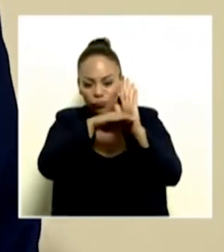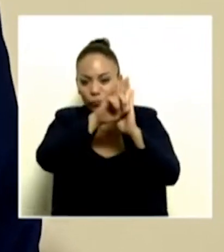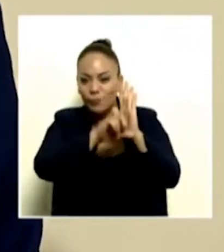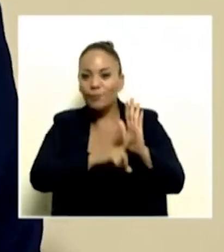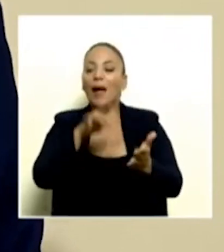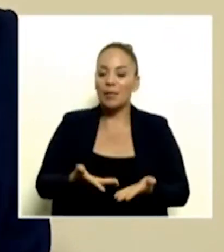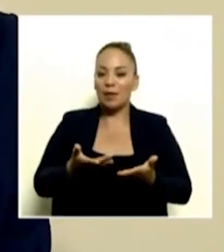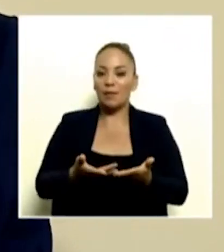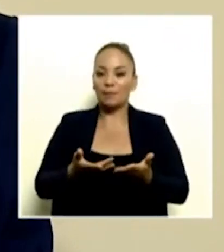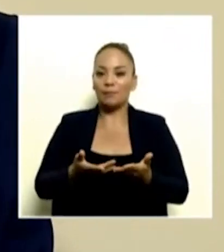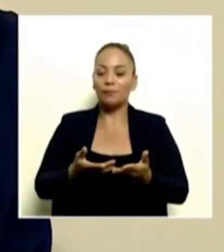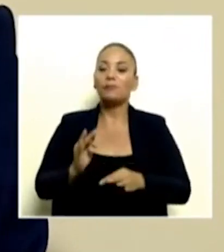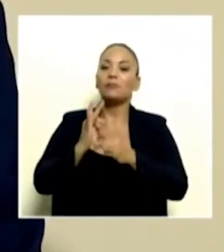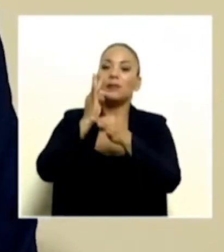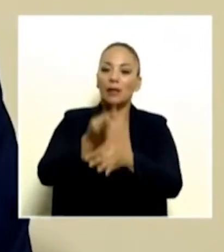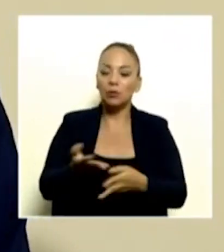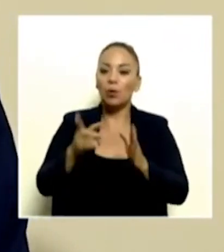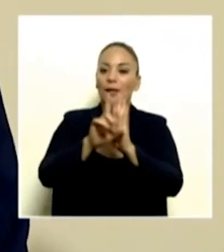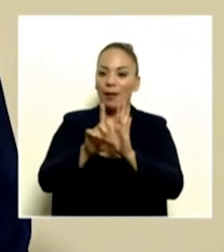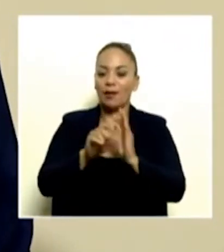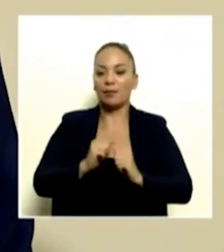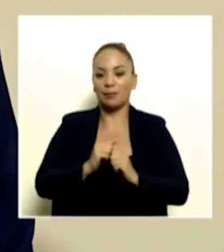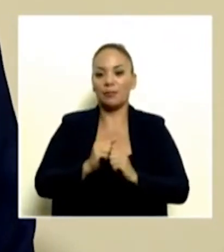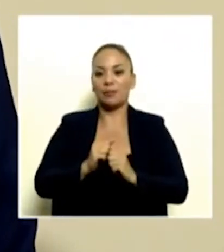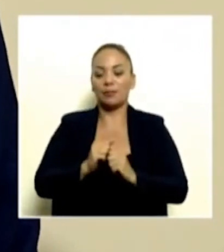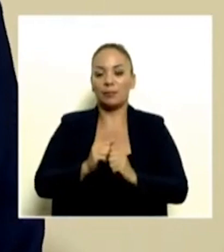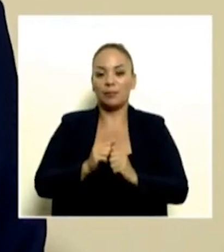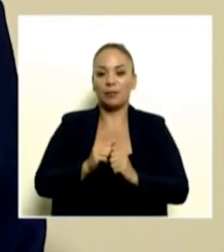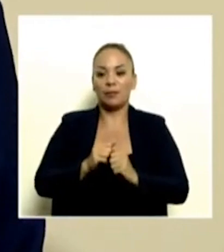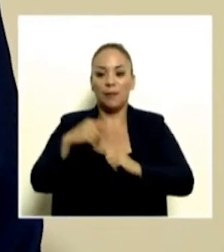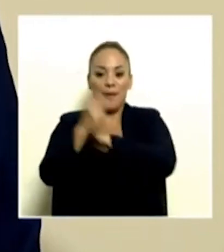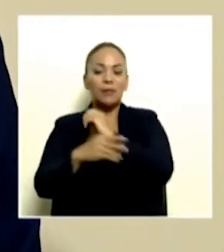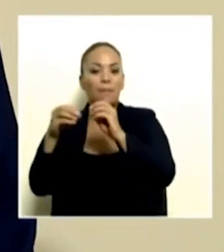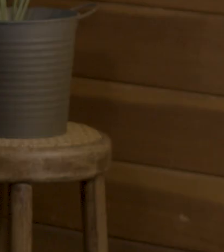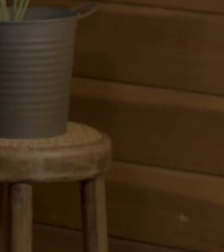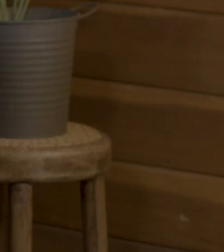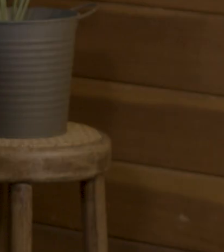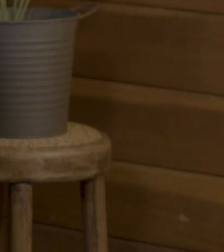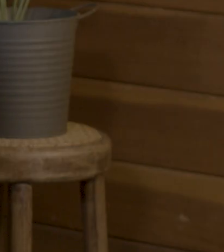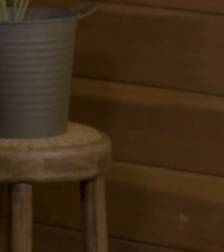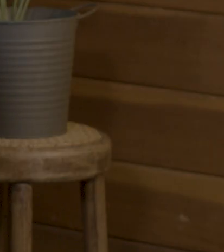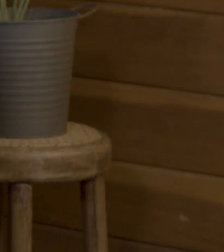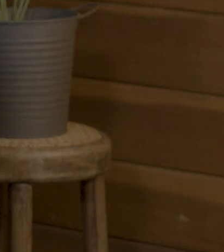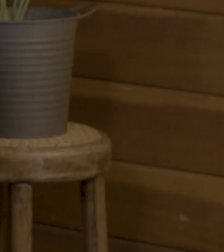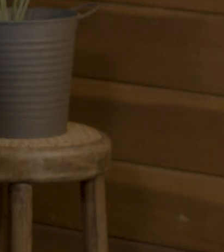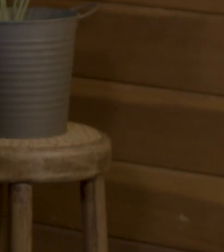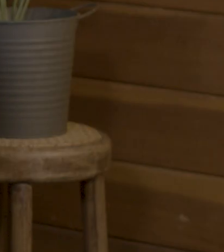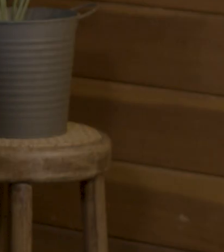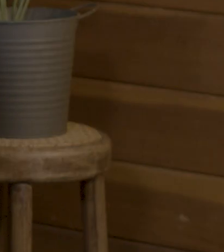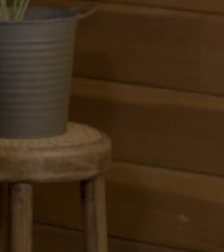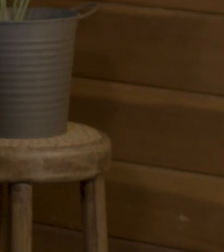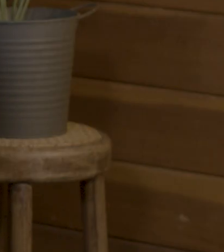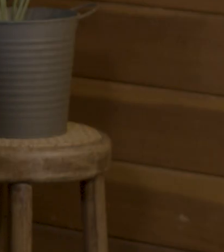aprovechar la tradición legal de países más avanzados más modernos en defensa del plagio Chávez admitió